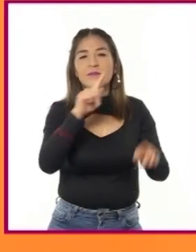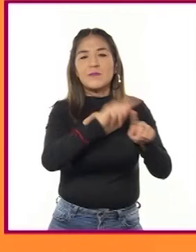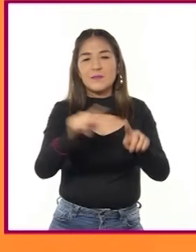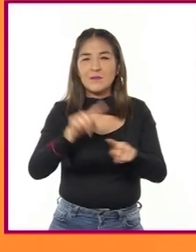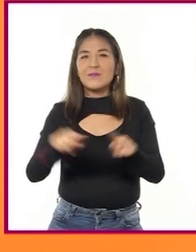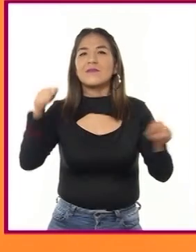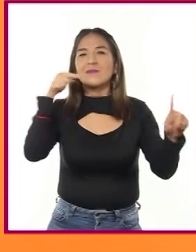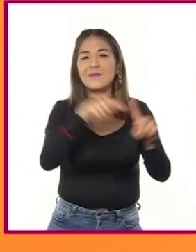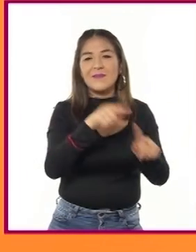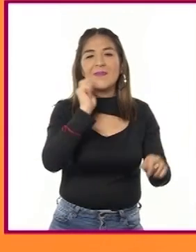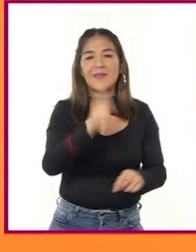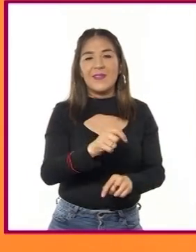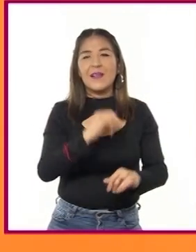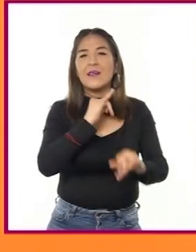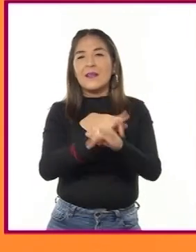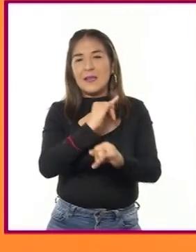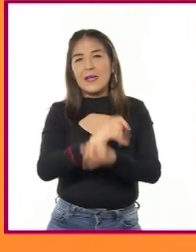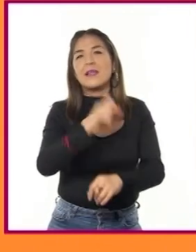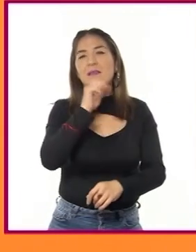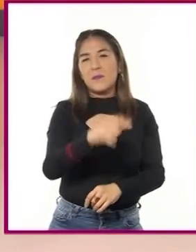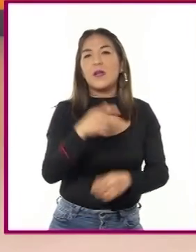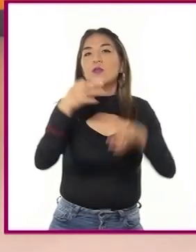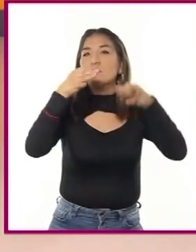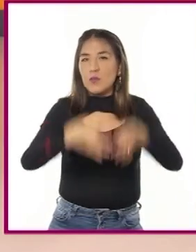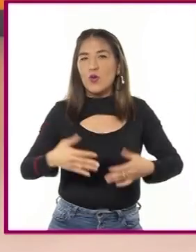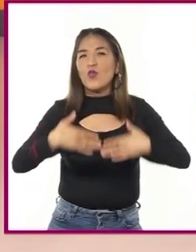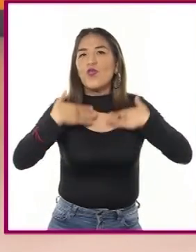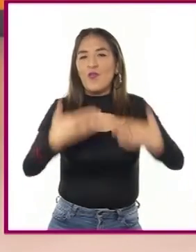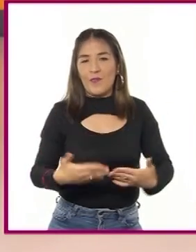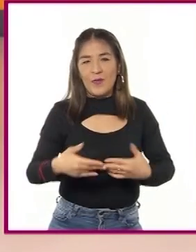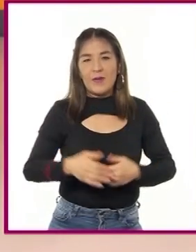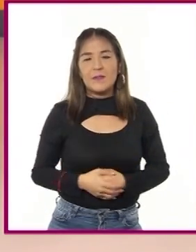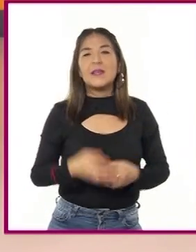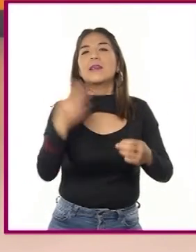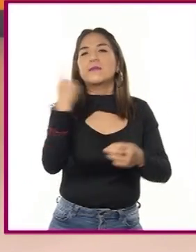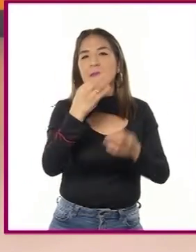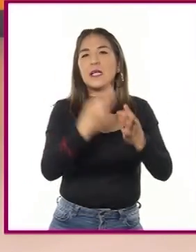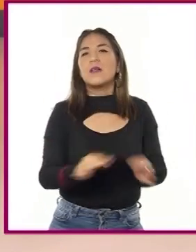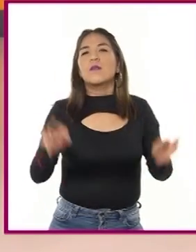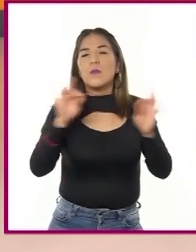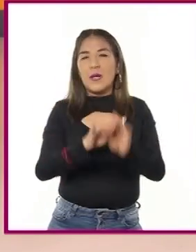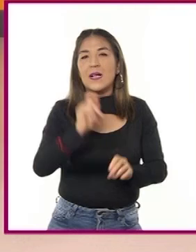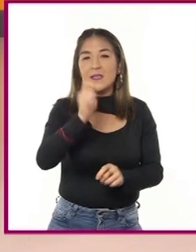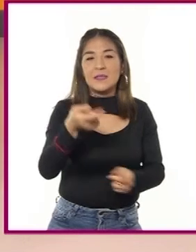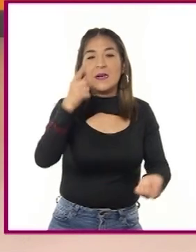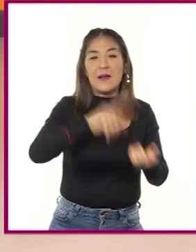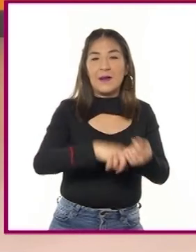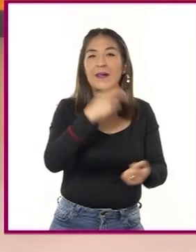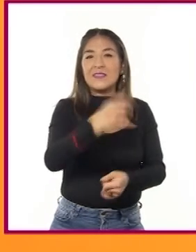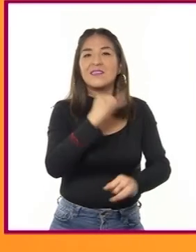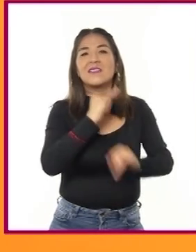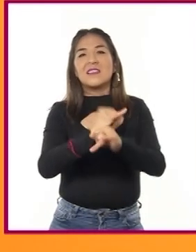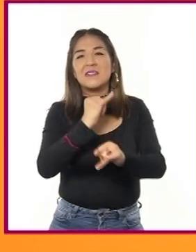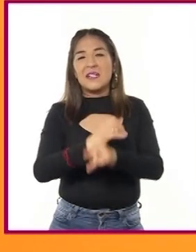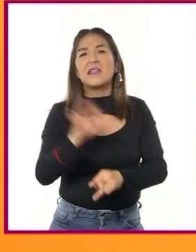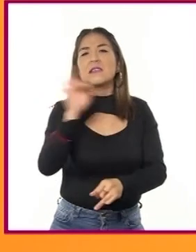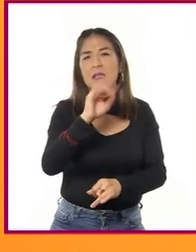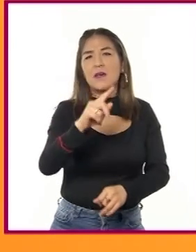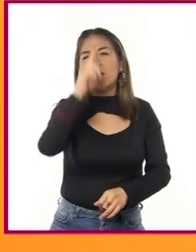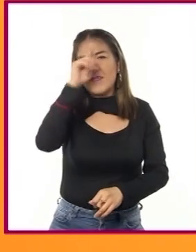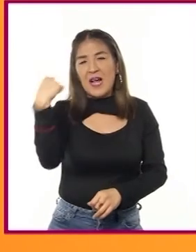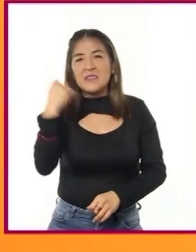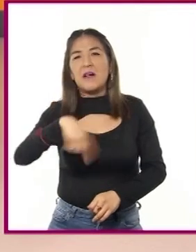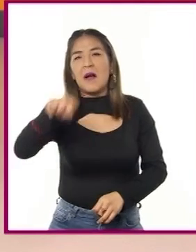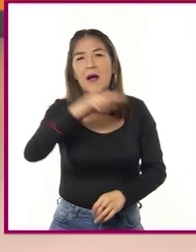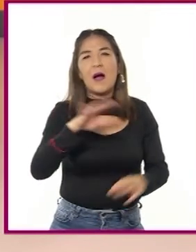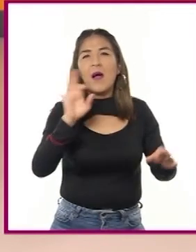identidades digitales y la veracidad de las mismas. Es importante considerar que en el Internet puede resultar fácil ser